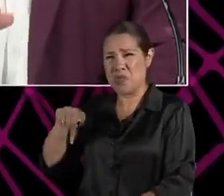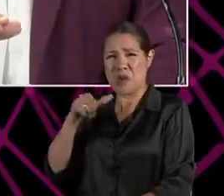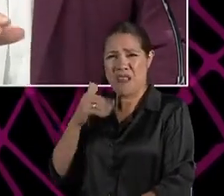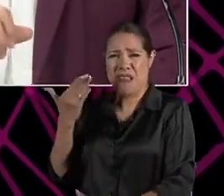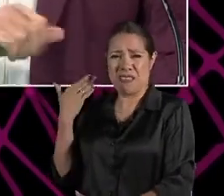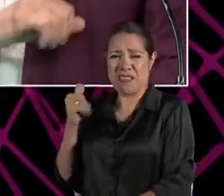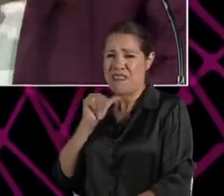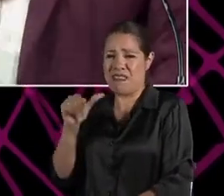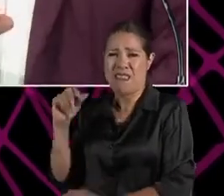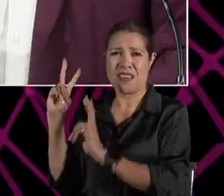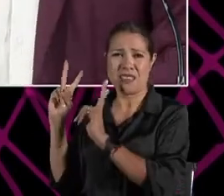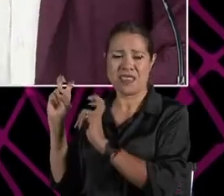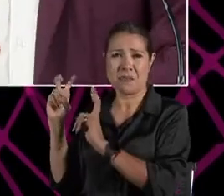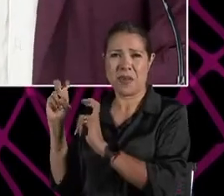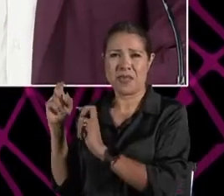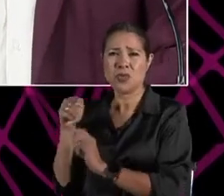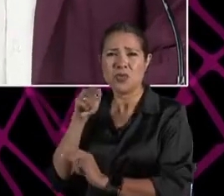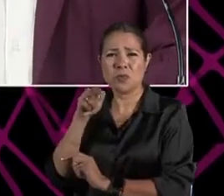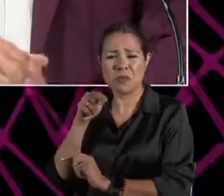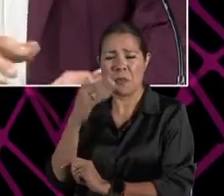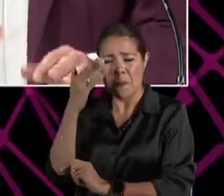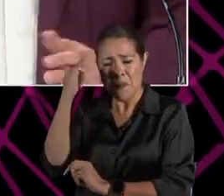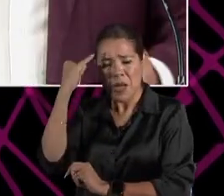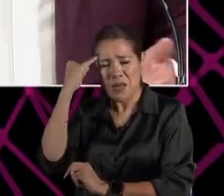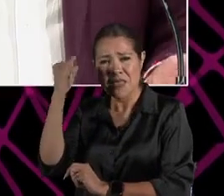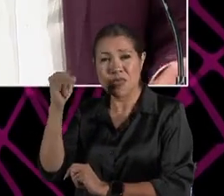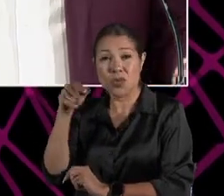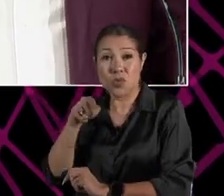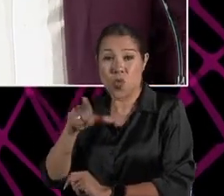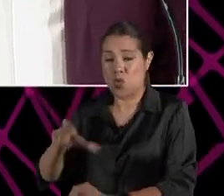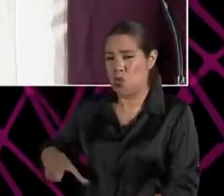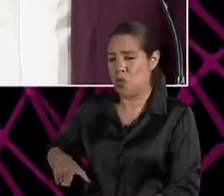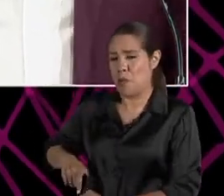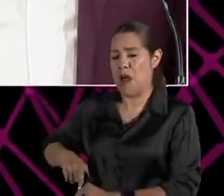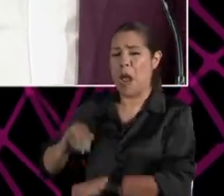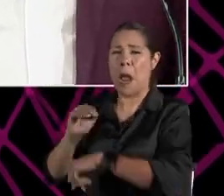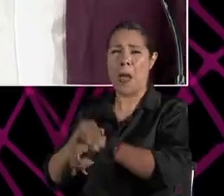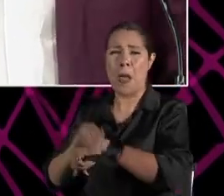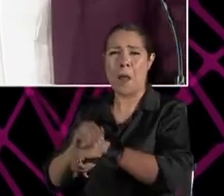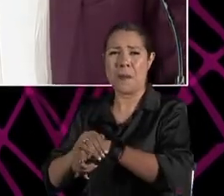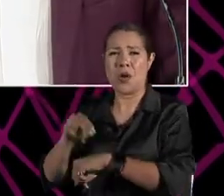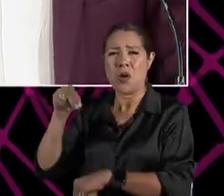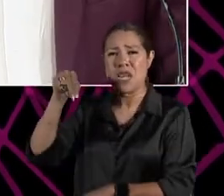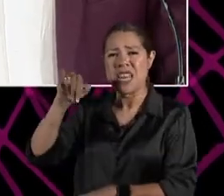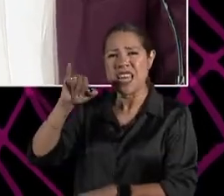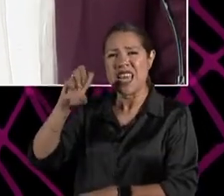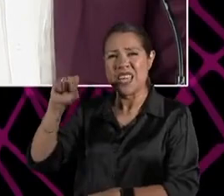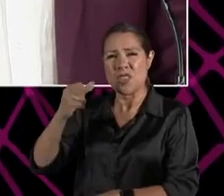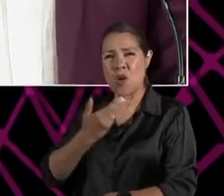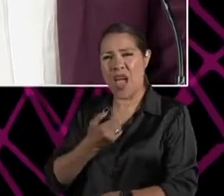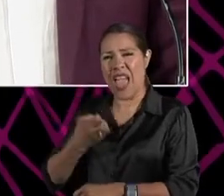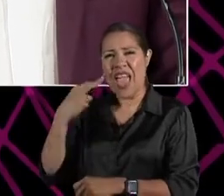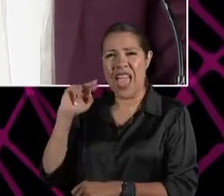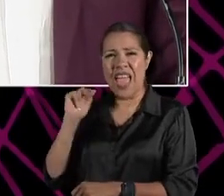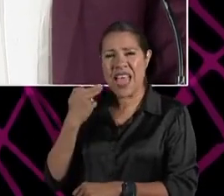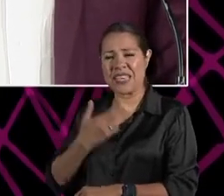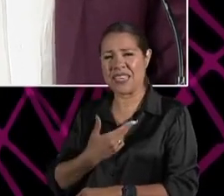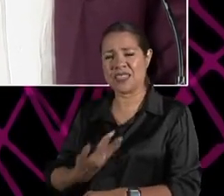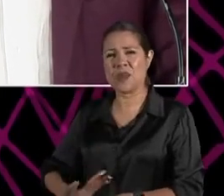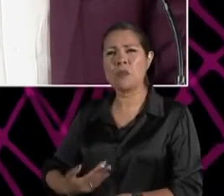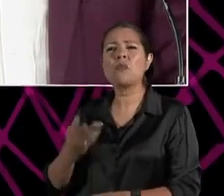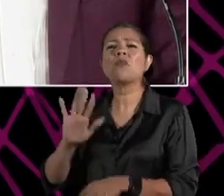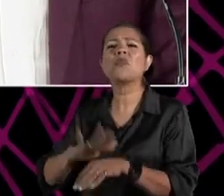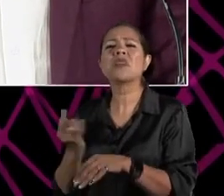en ese tema, con ese mismo decreto, y eso que eras super cuate de Peña Nieto. Te daban lo que pedías, ¿por qué